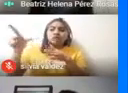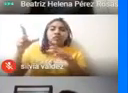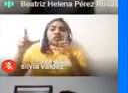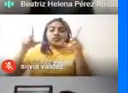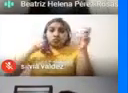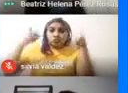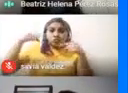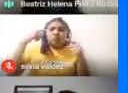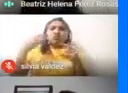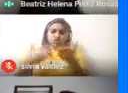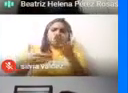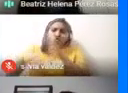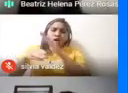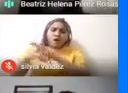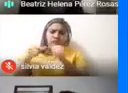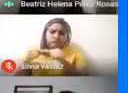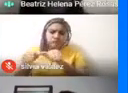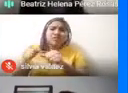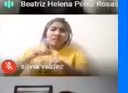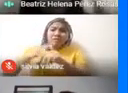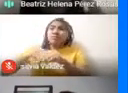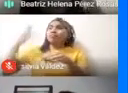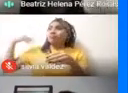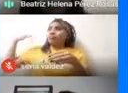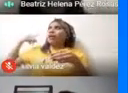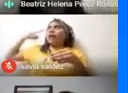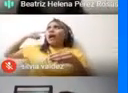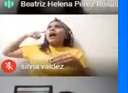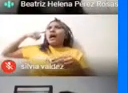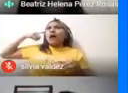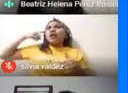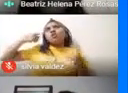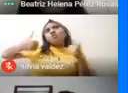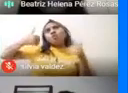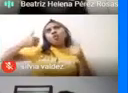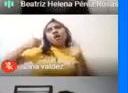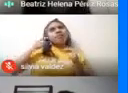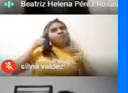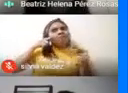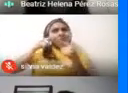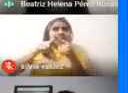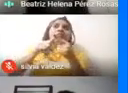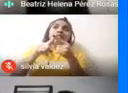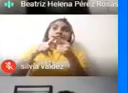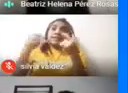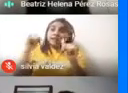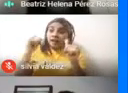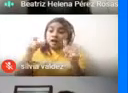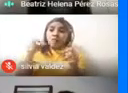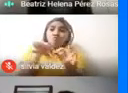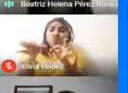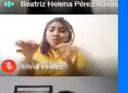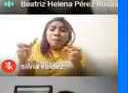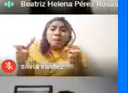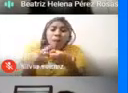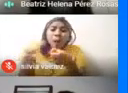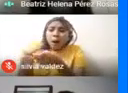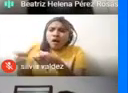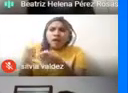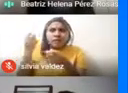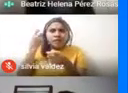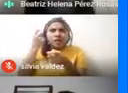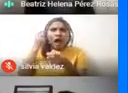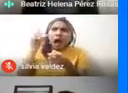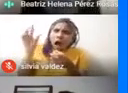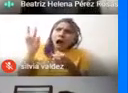sea, vienen desde tiempo atrás pensándose en cuál debe ser el norte, y ya entre esos municipios pequeños que entendieron que quieren